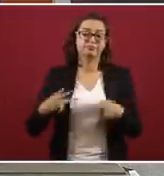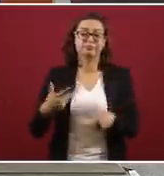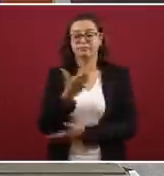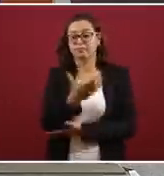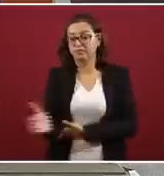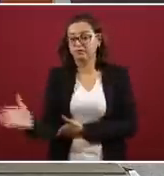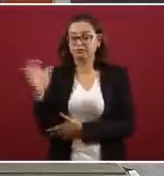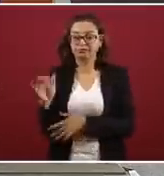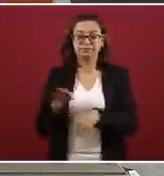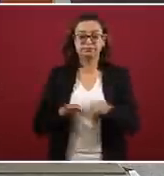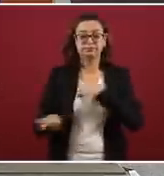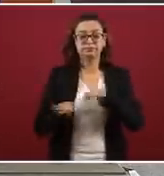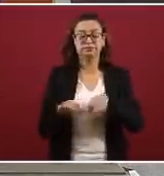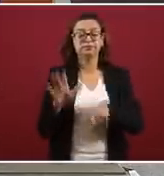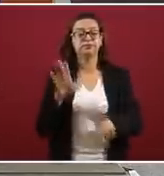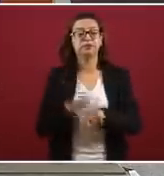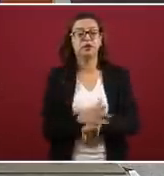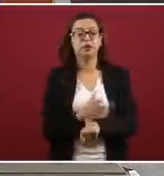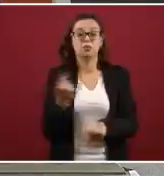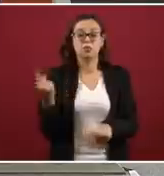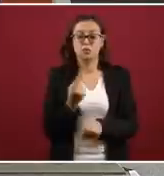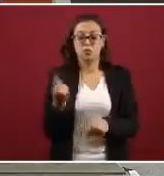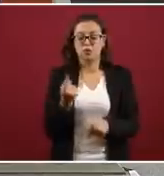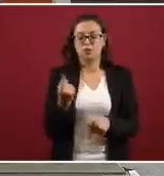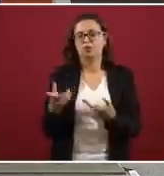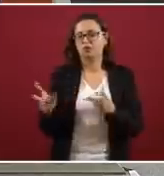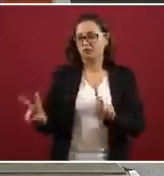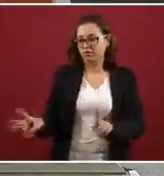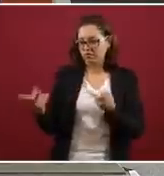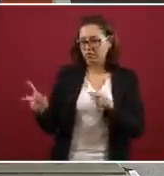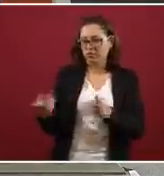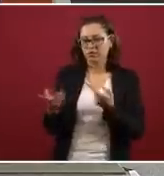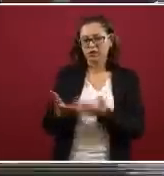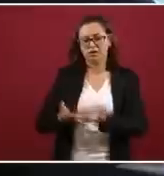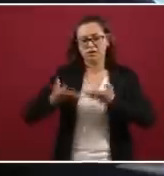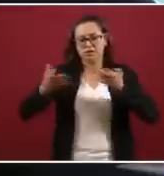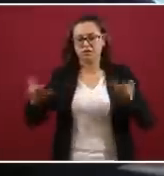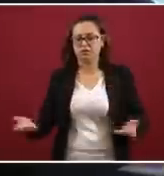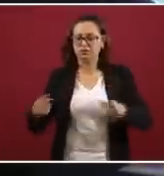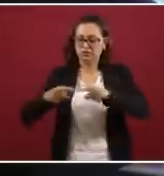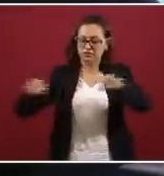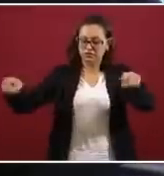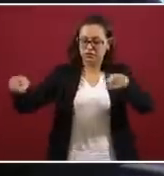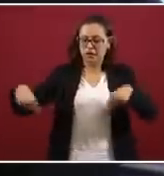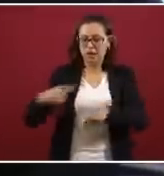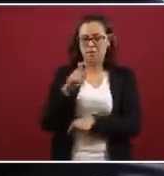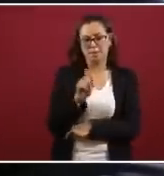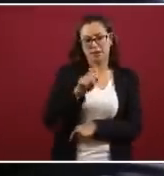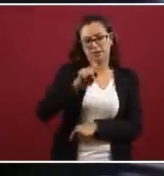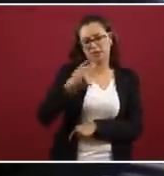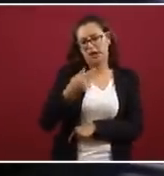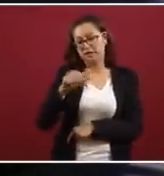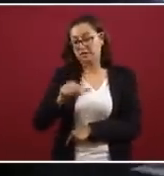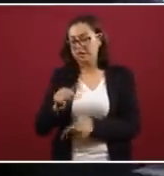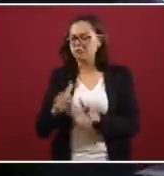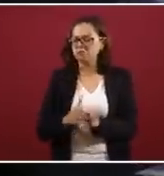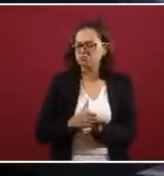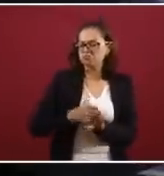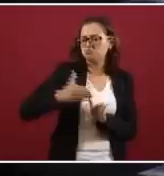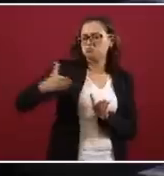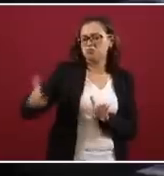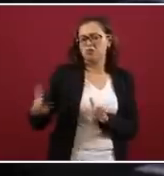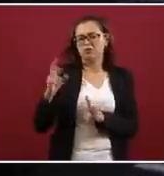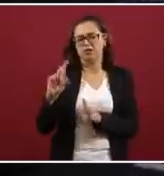aumentar la oferta en la superficie de 20 a 30 hectáreas, estamos incorporando un importante